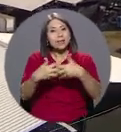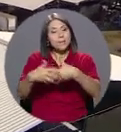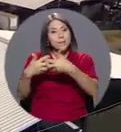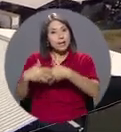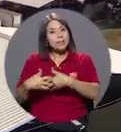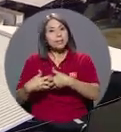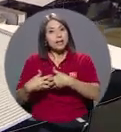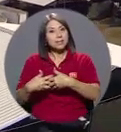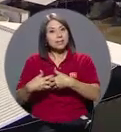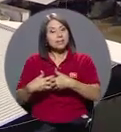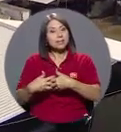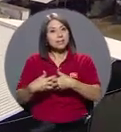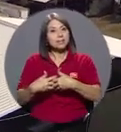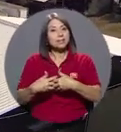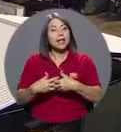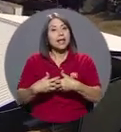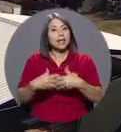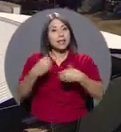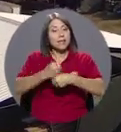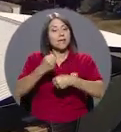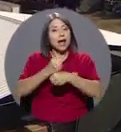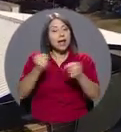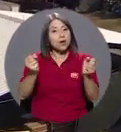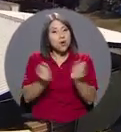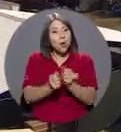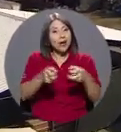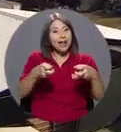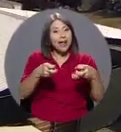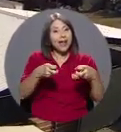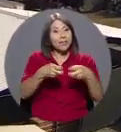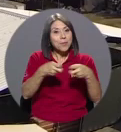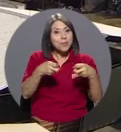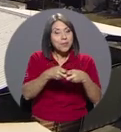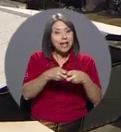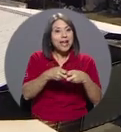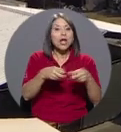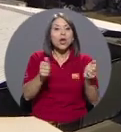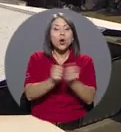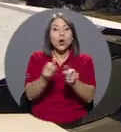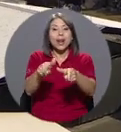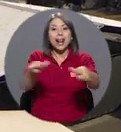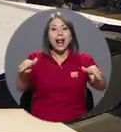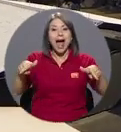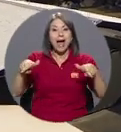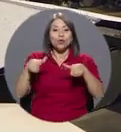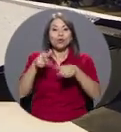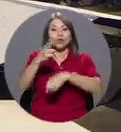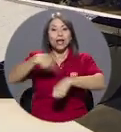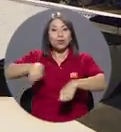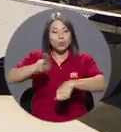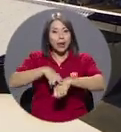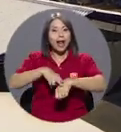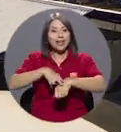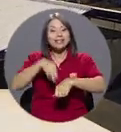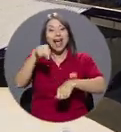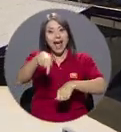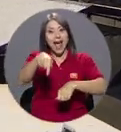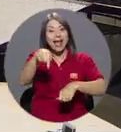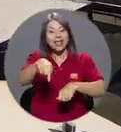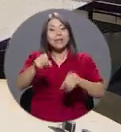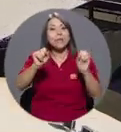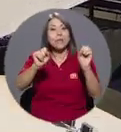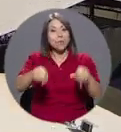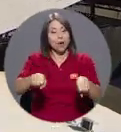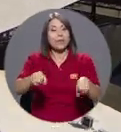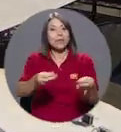en represas hidroeléctricas y lagos naturales para producción